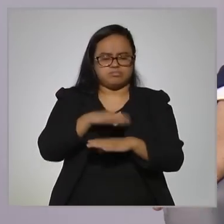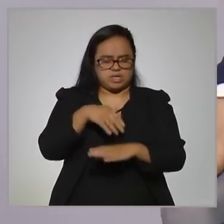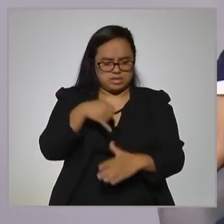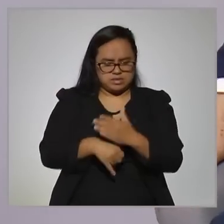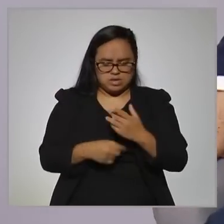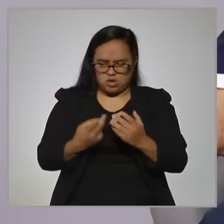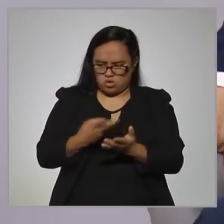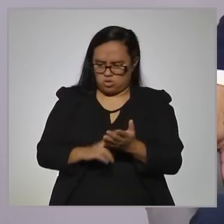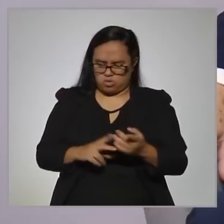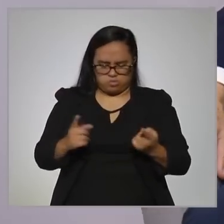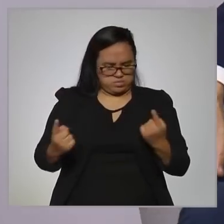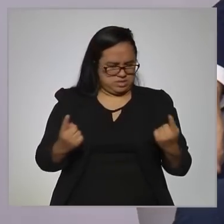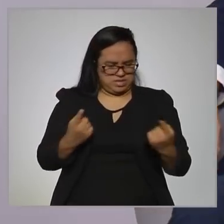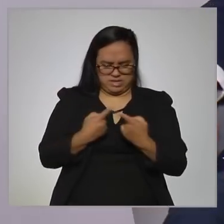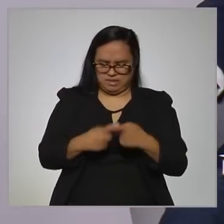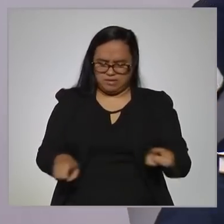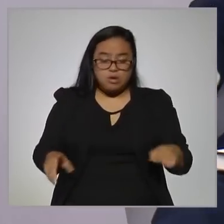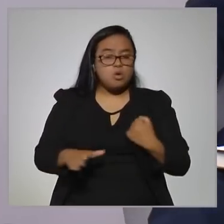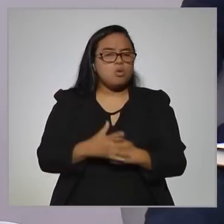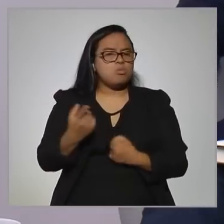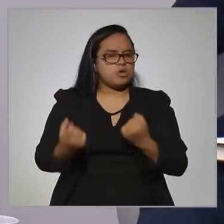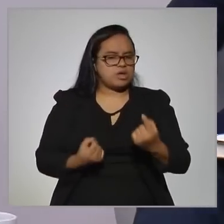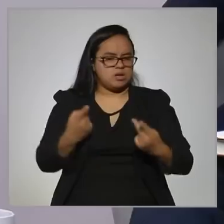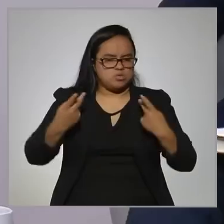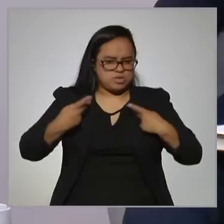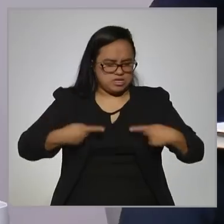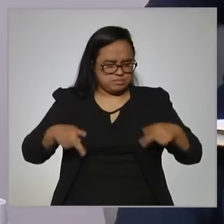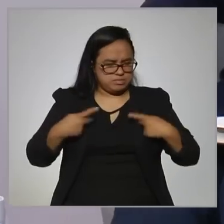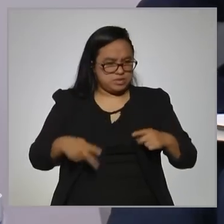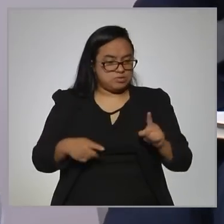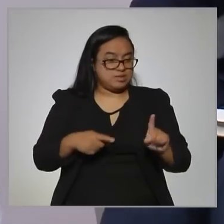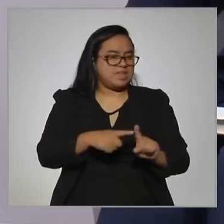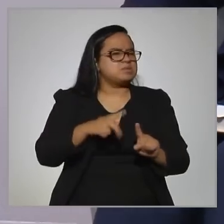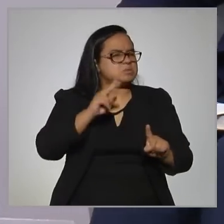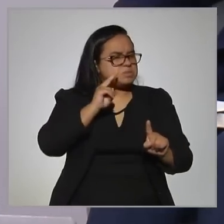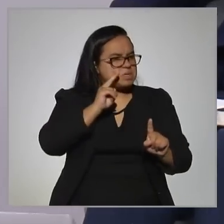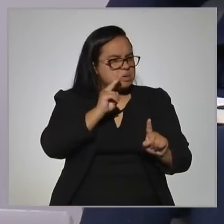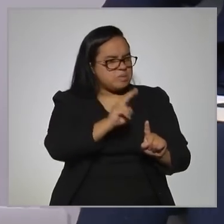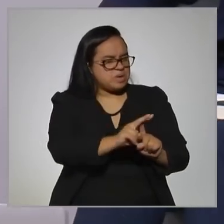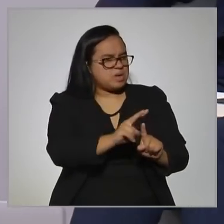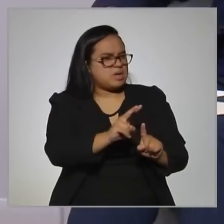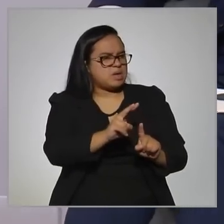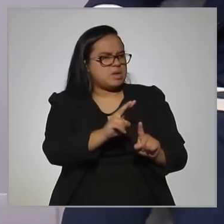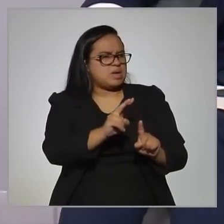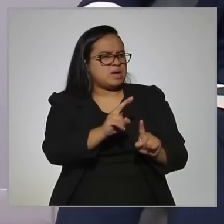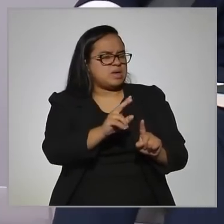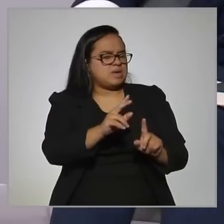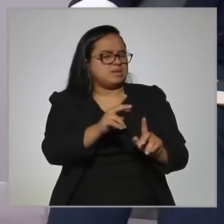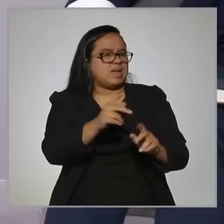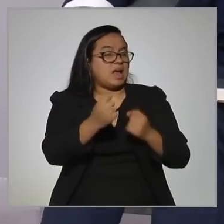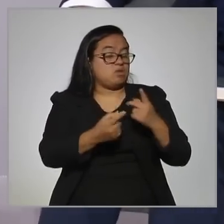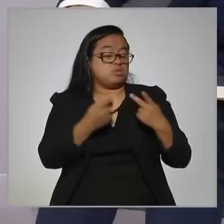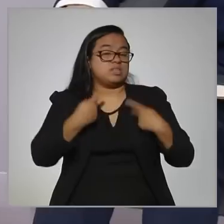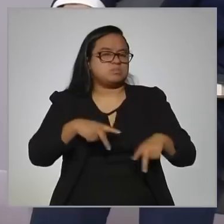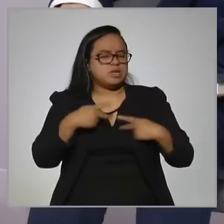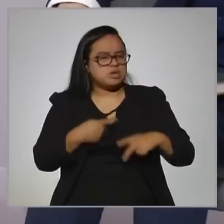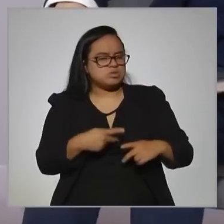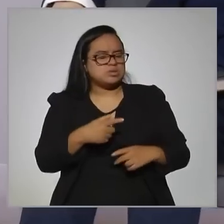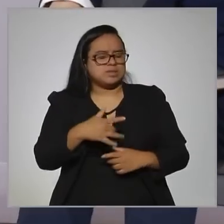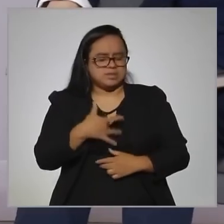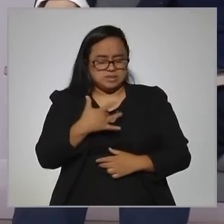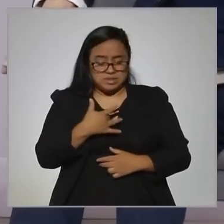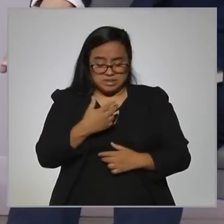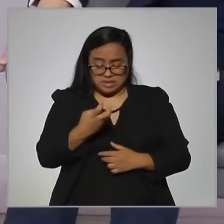de por qué hay personas que pues esta época la ven como una afrenta, ¿no? Una afrenta